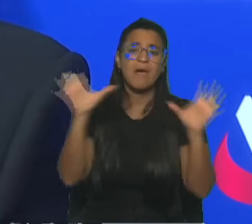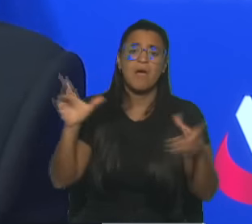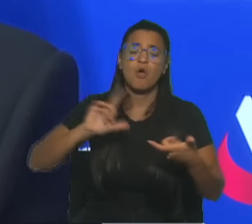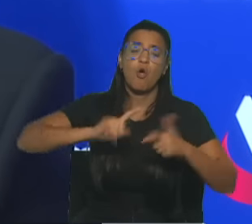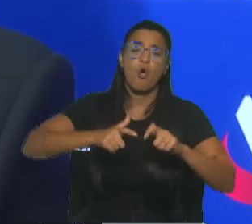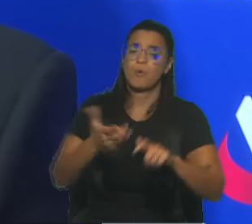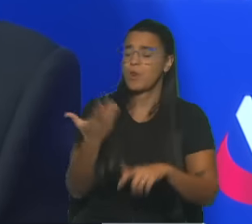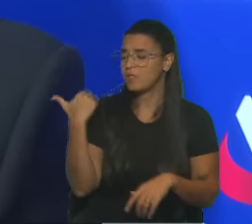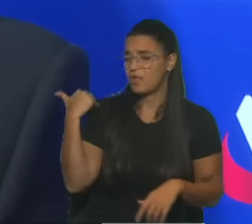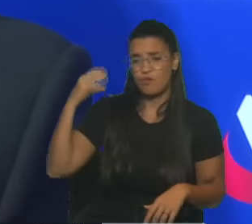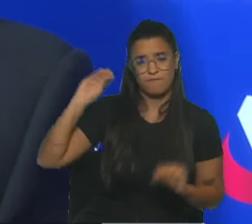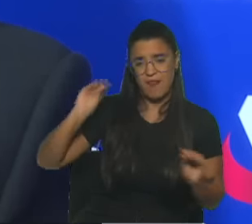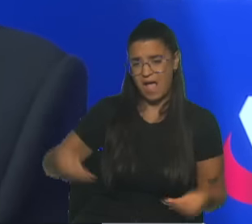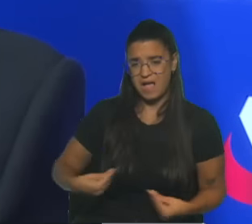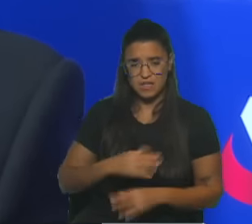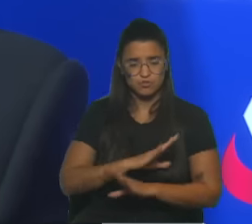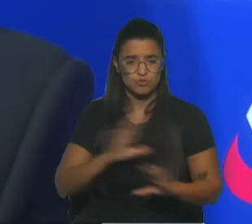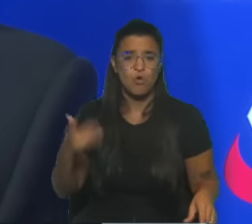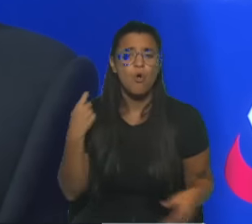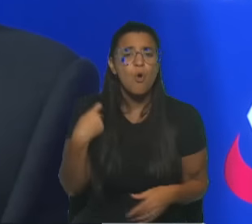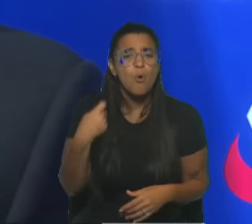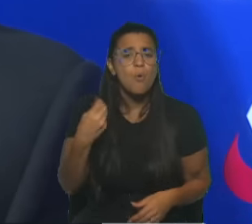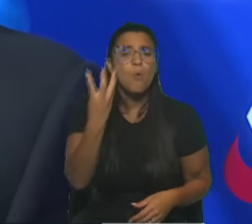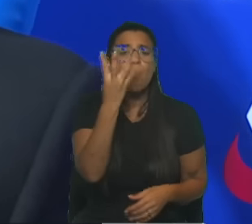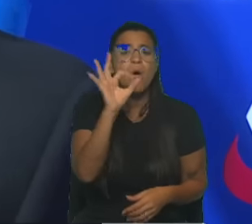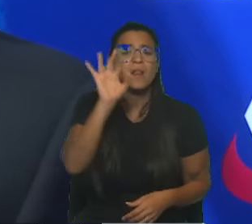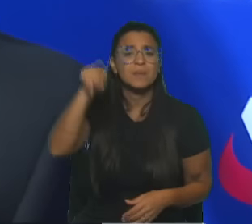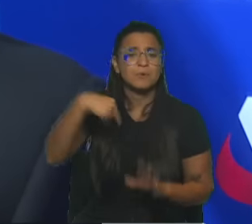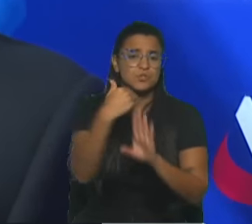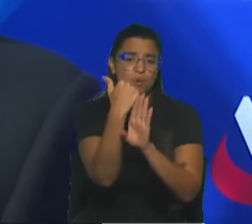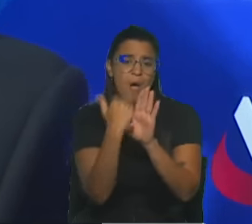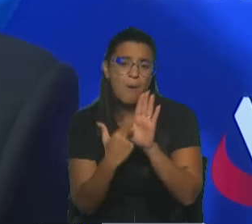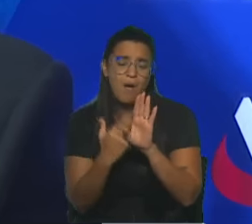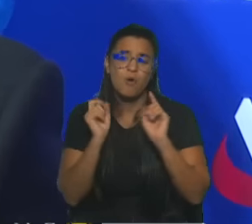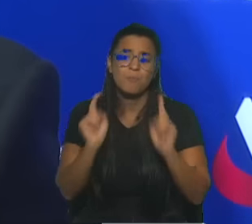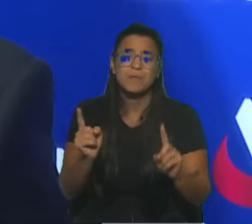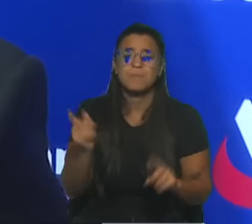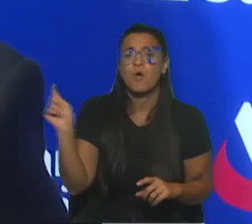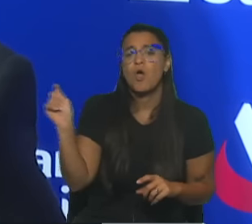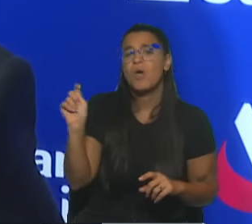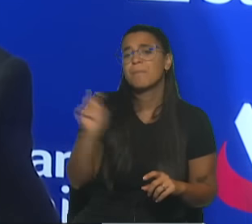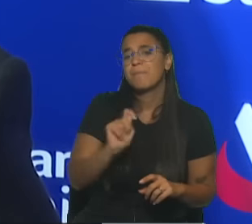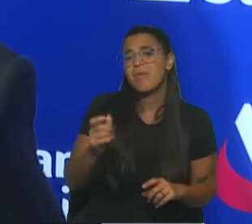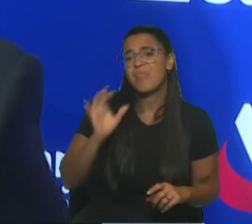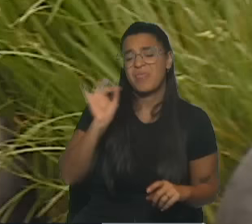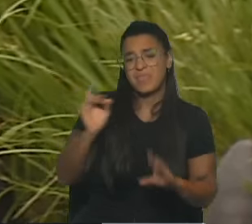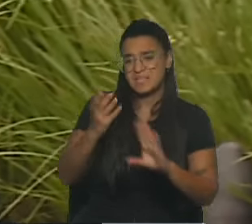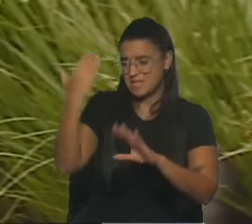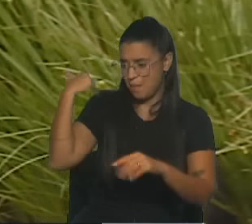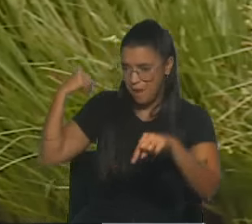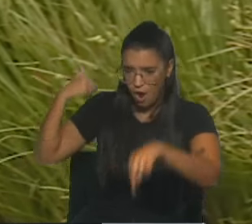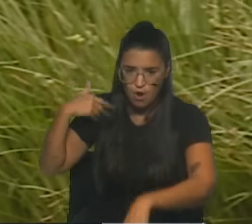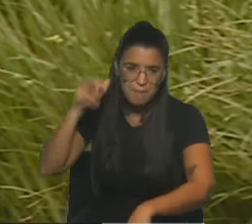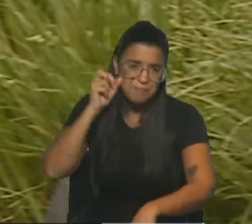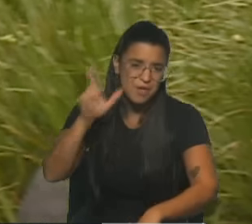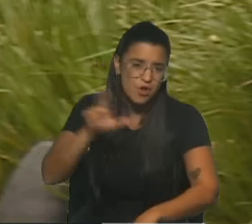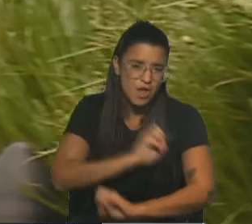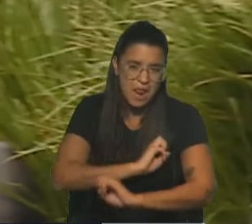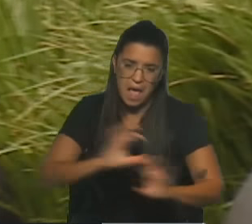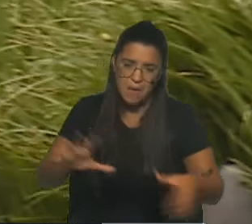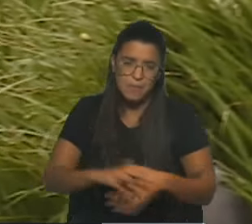fracasó rotundamente Los jubilados están 40% abajo de lo que ganaban en el mes de diciembre así as que Imagínese la gravedad de la situación